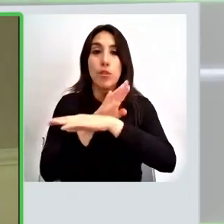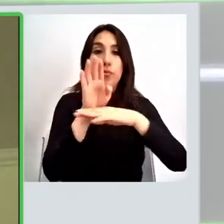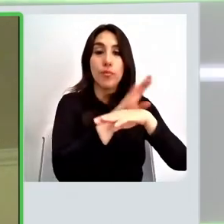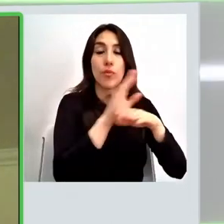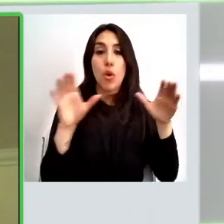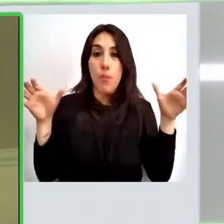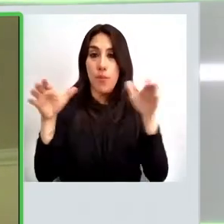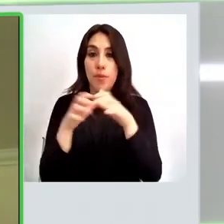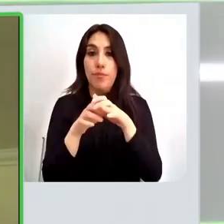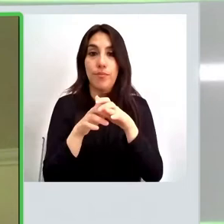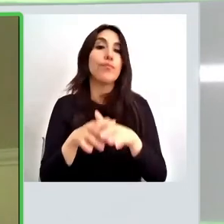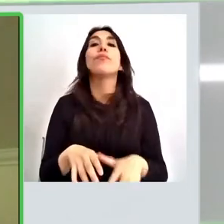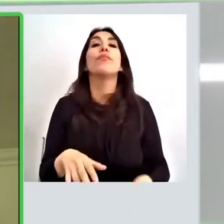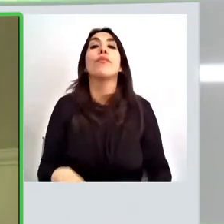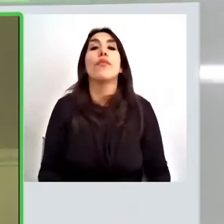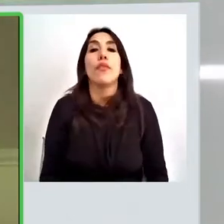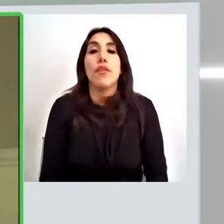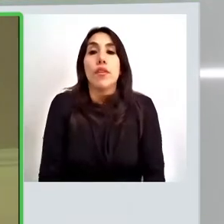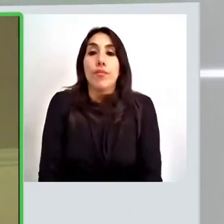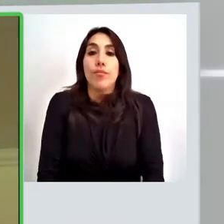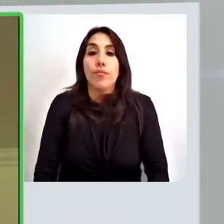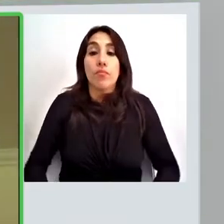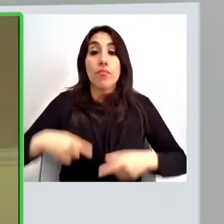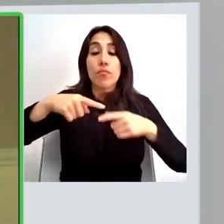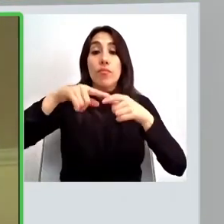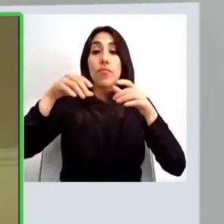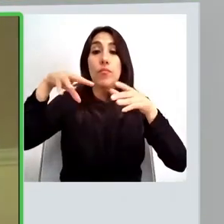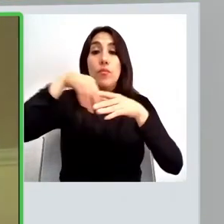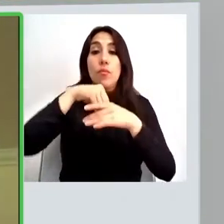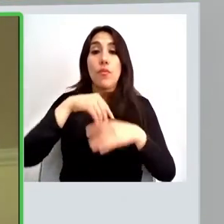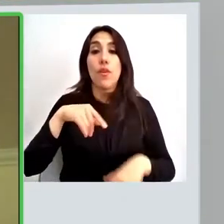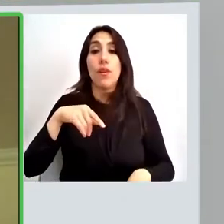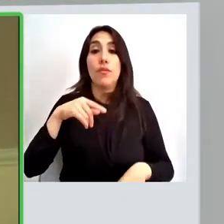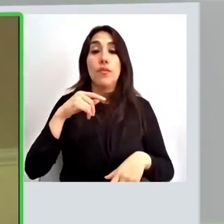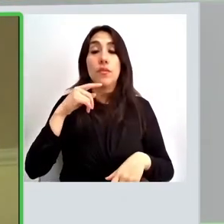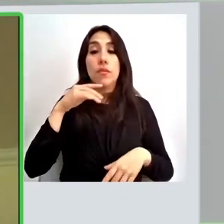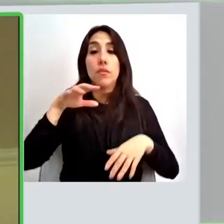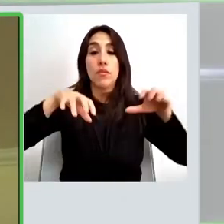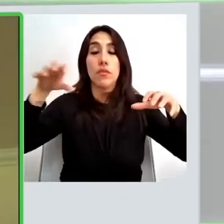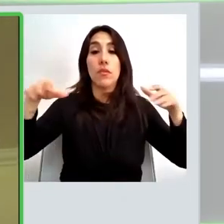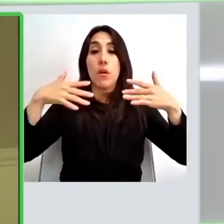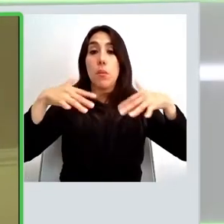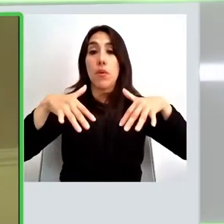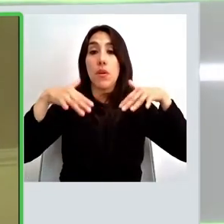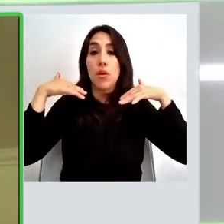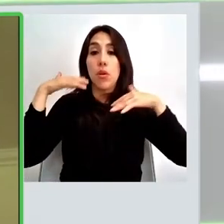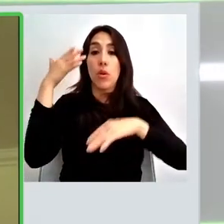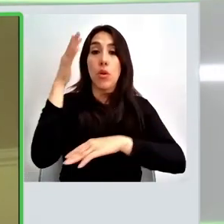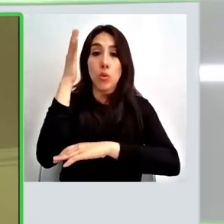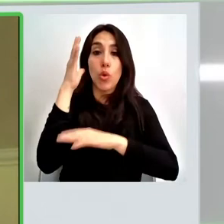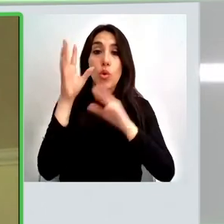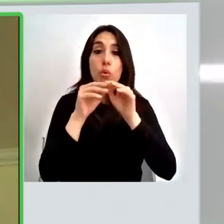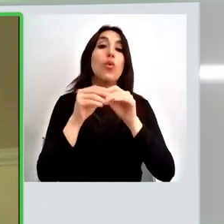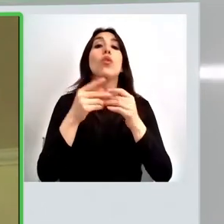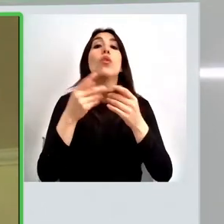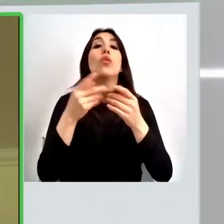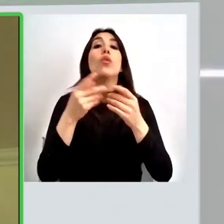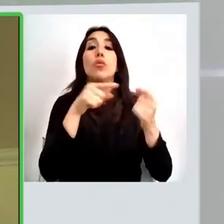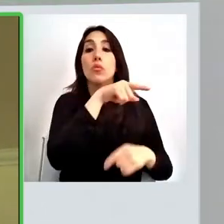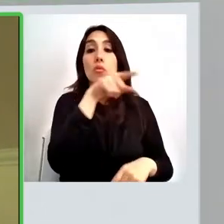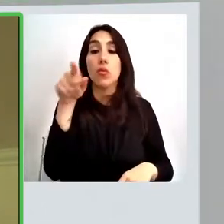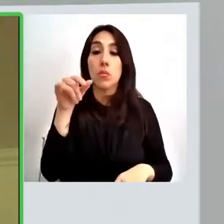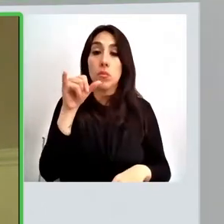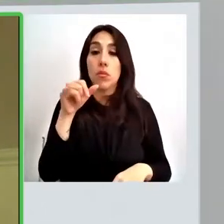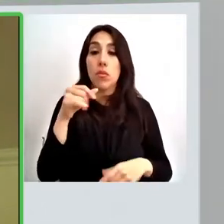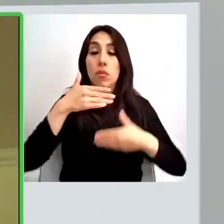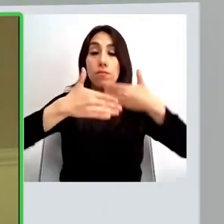con nuestras cumbres que nosotros hacemos que ellos también cuenten su éxito para que pueda llegar la información a otros y por